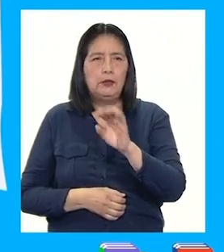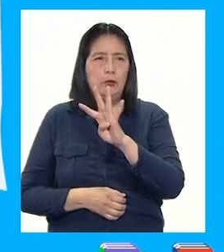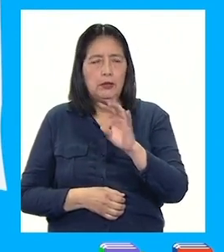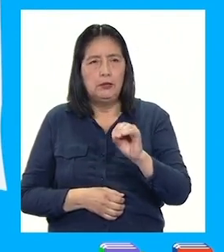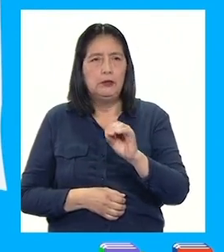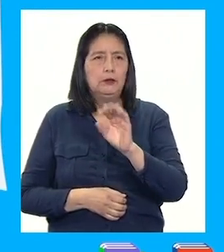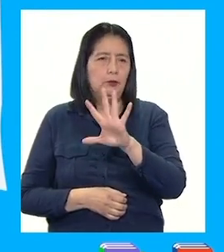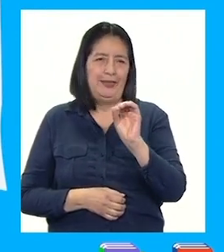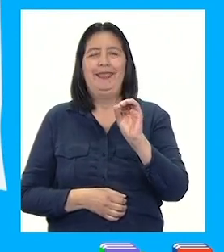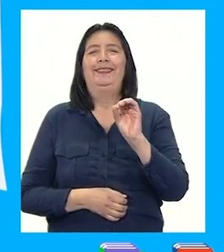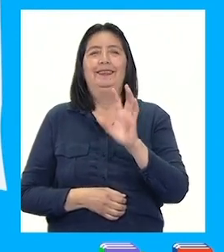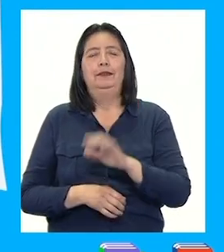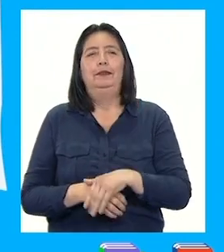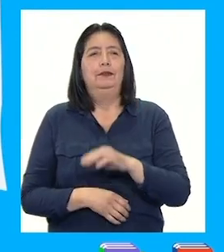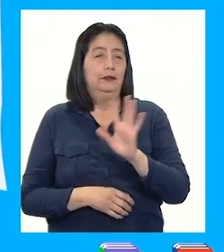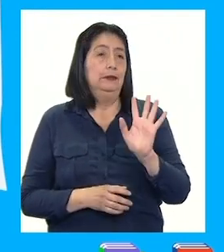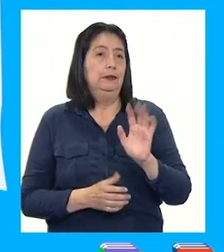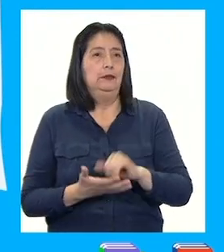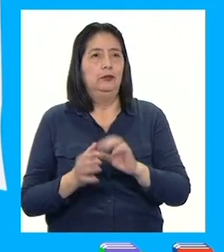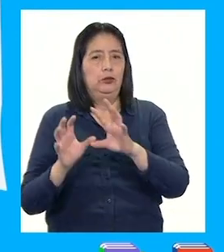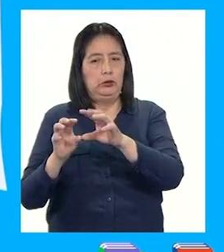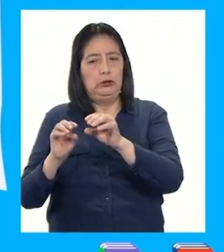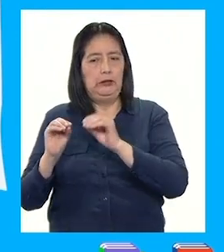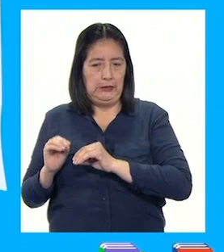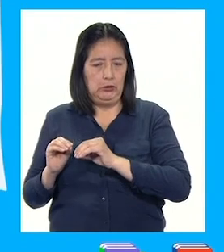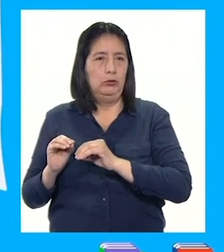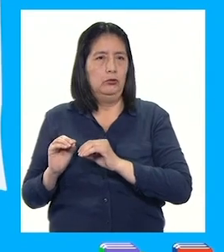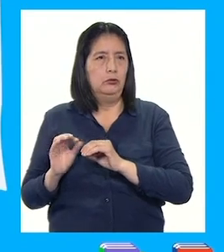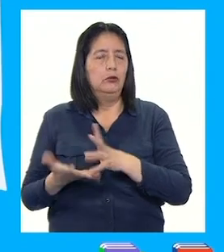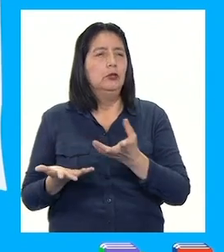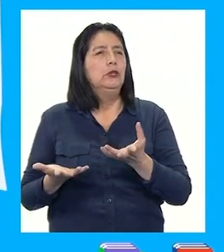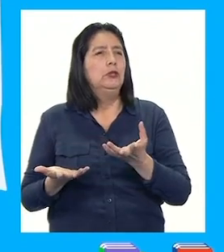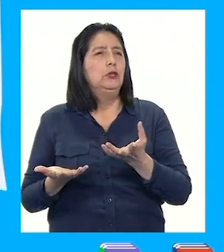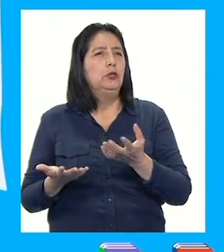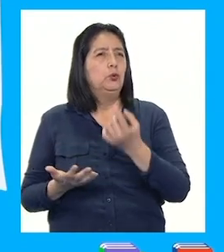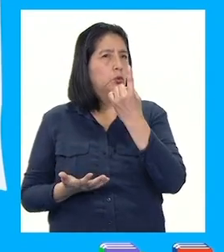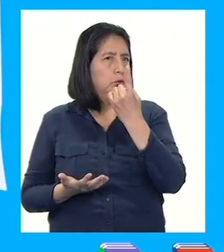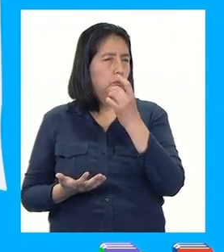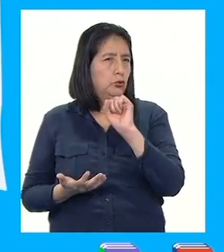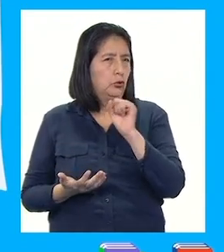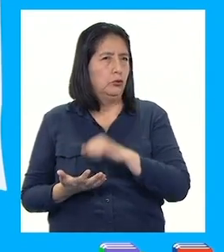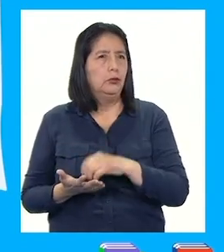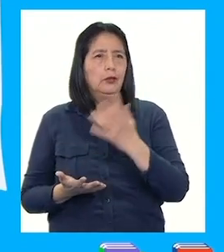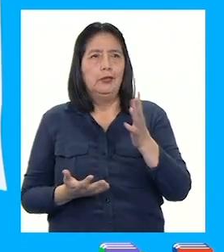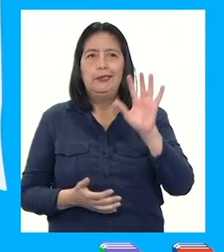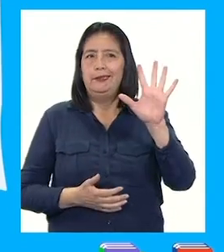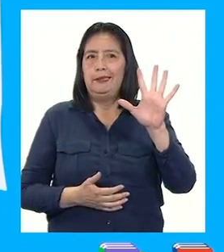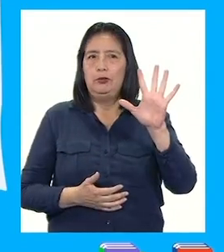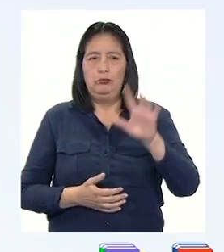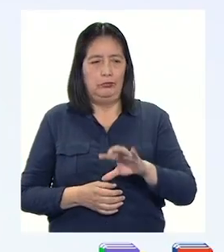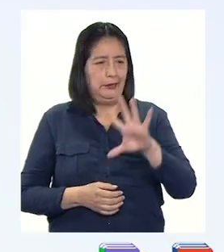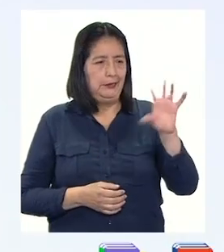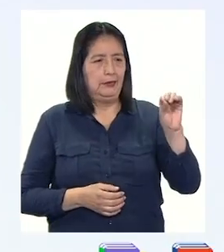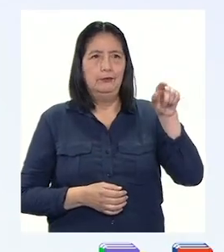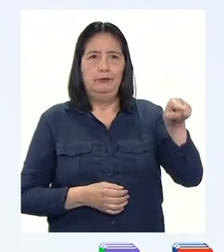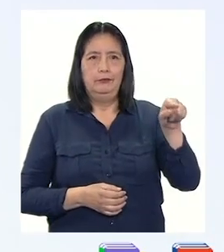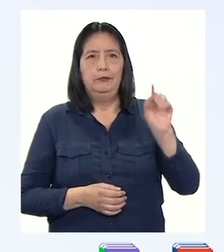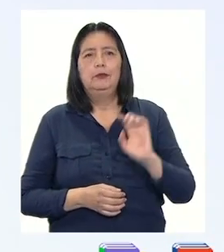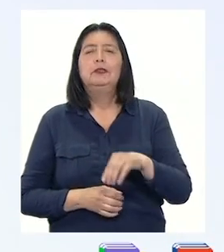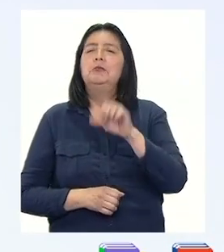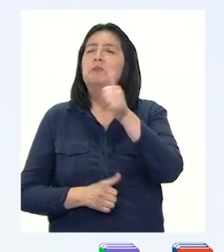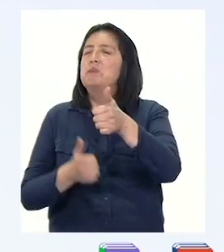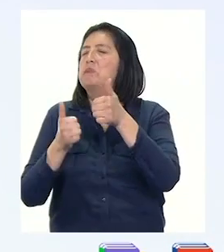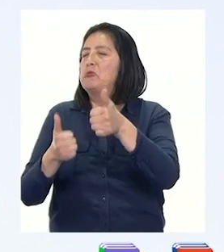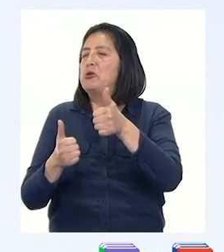40, 50 y así. Entonces, quito esas piedritas y las reemplazo por una sola, en el lugar del 50. Muy